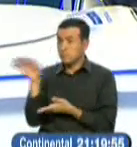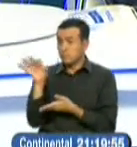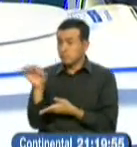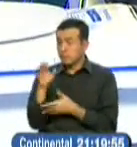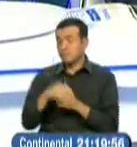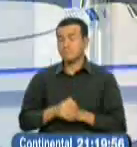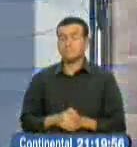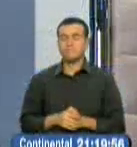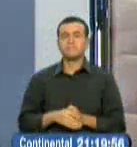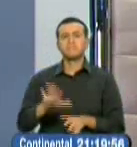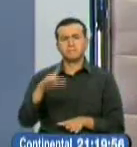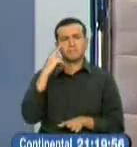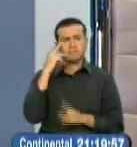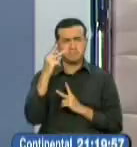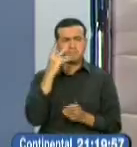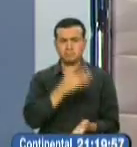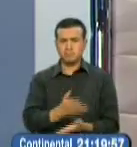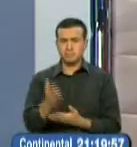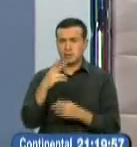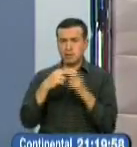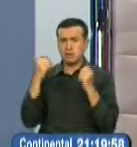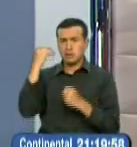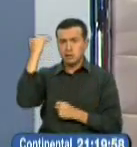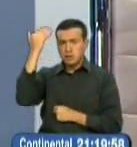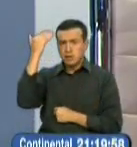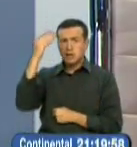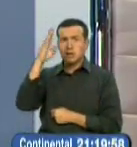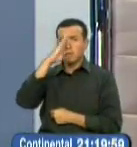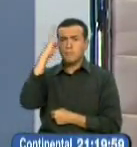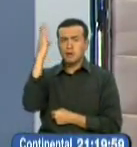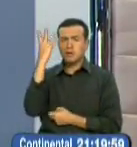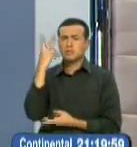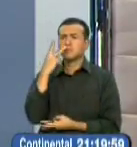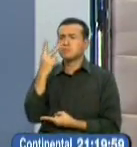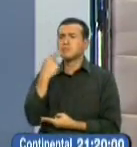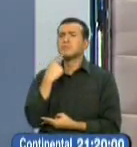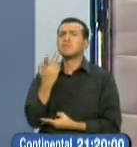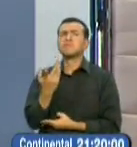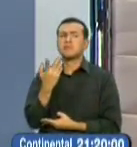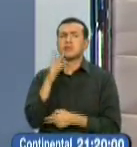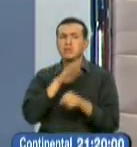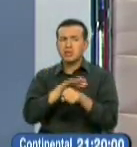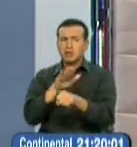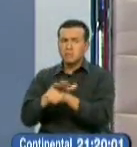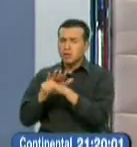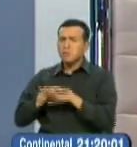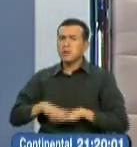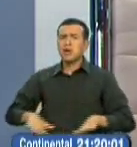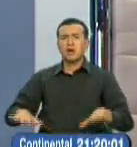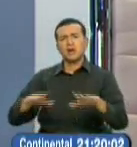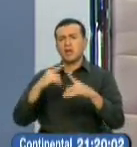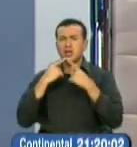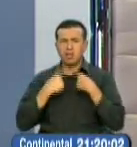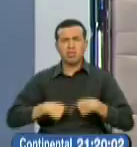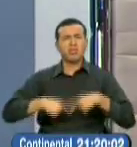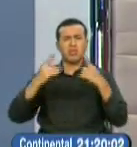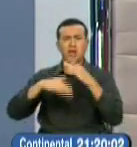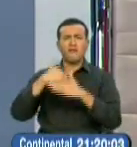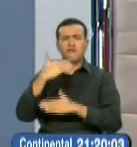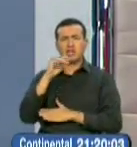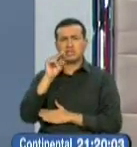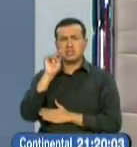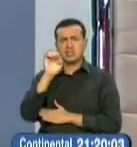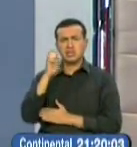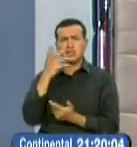quería mostrarle estas imágenes también del exalcalde de Baños, quien pues llamaba desde la tarima que se instaló a las afueras del